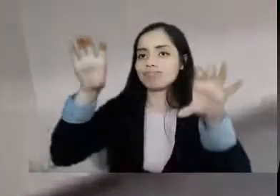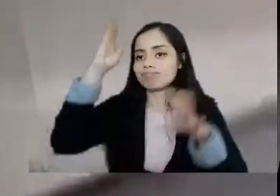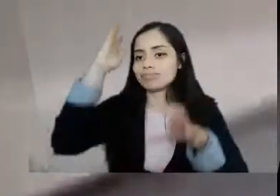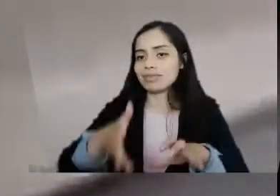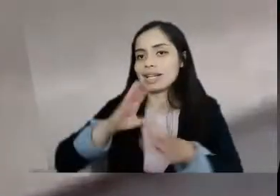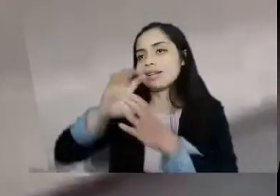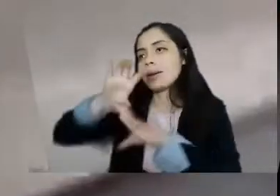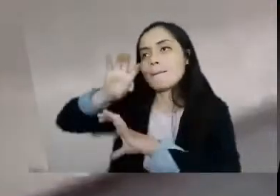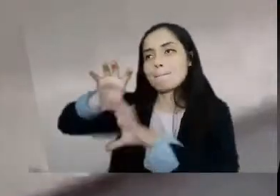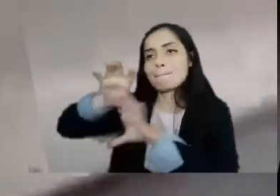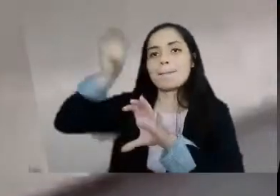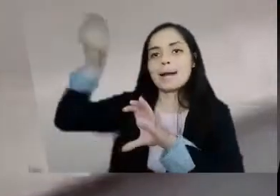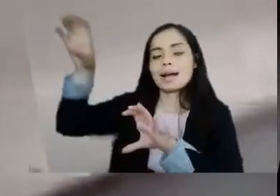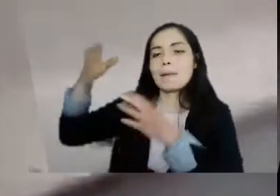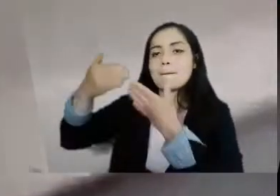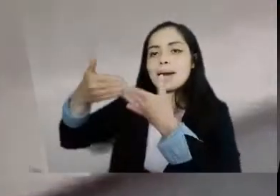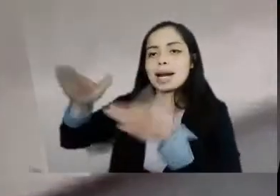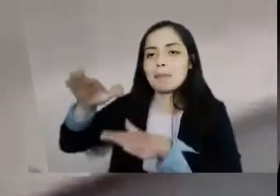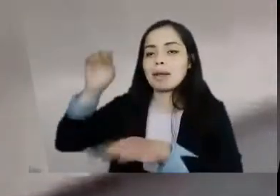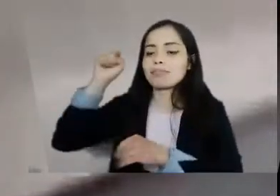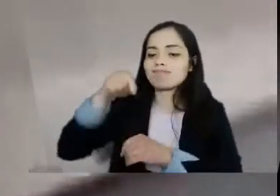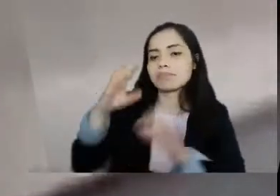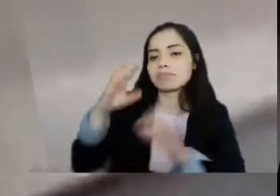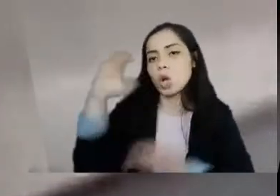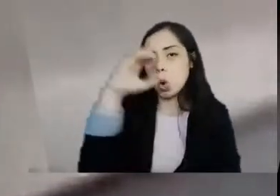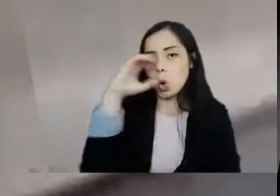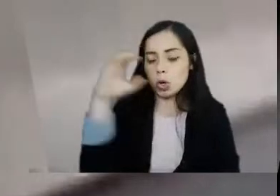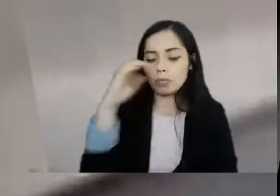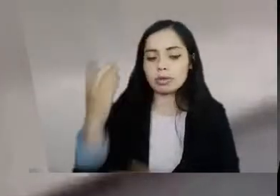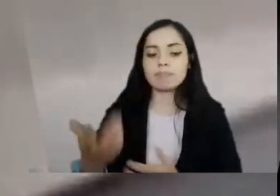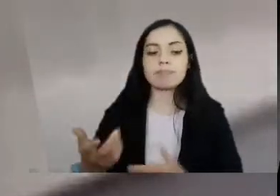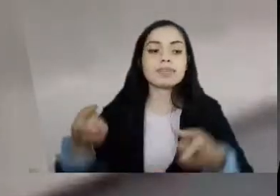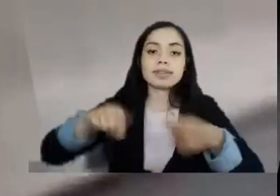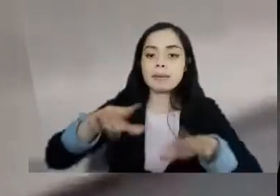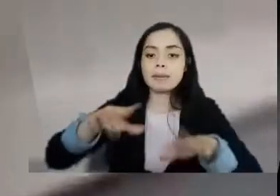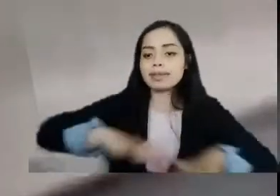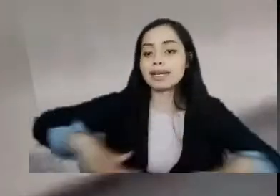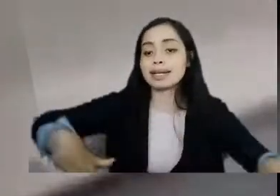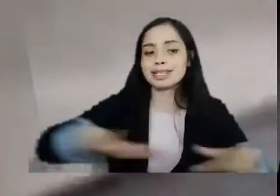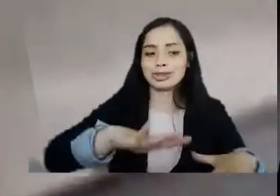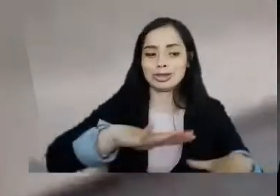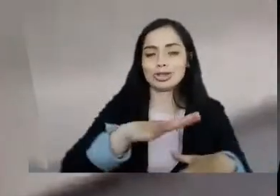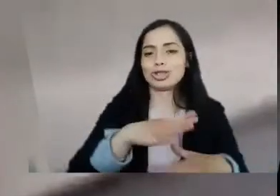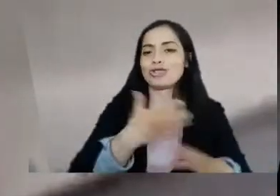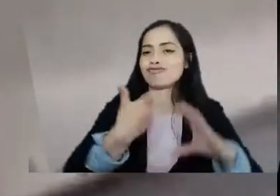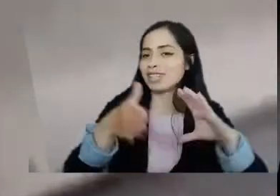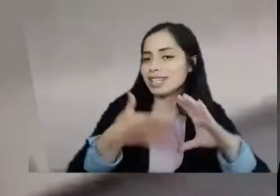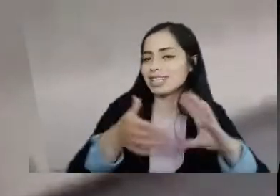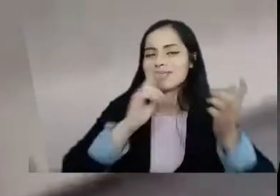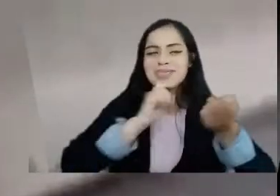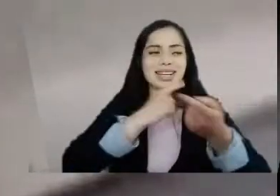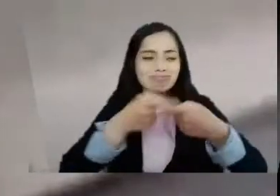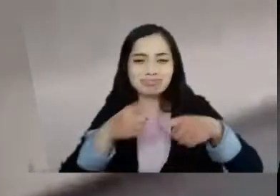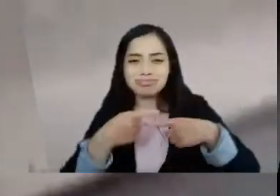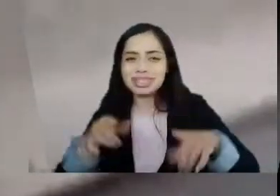nosotros, este proyecto, en la importancia de entender cambios en el tiempo, es la